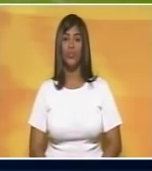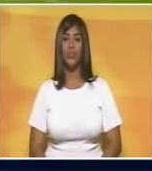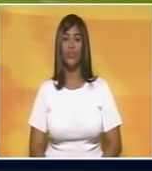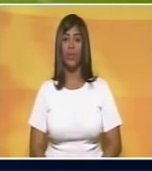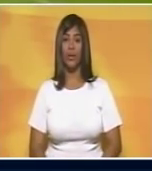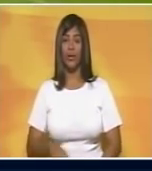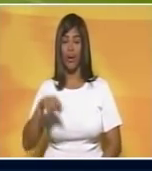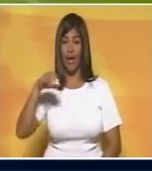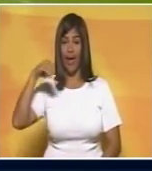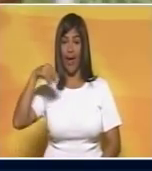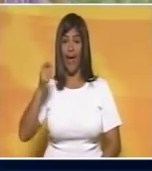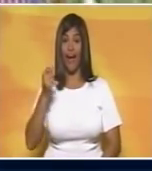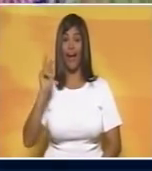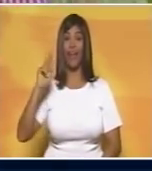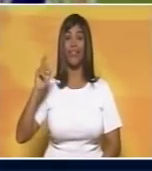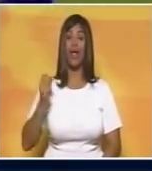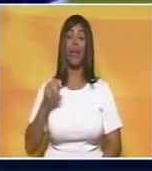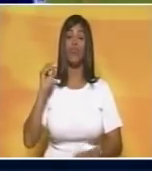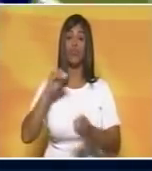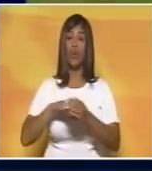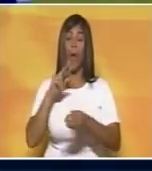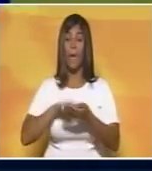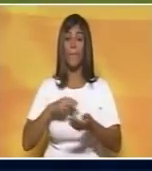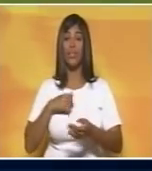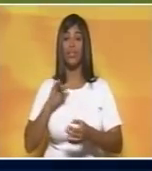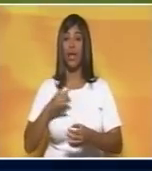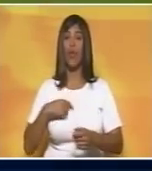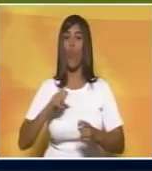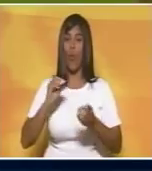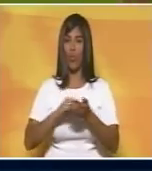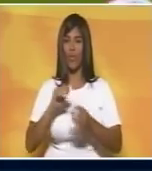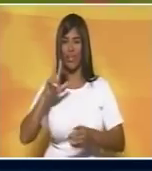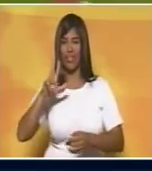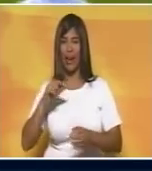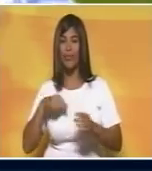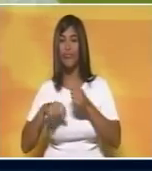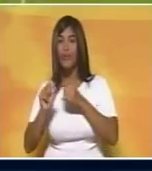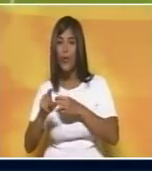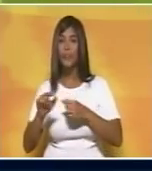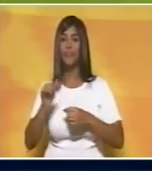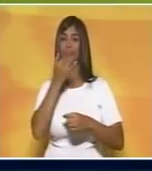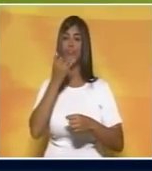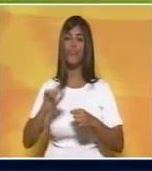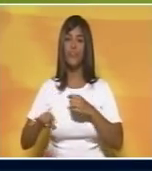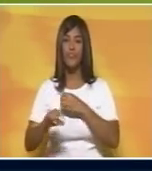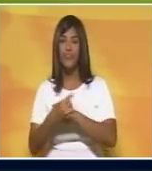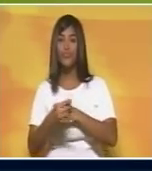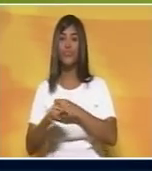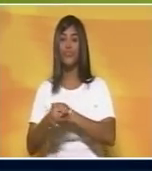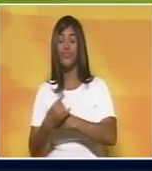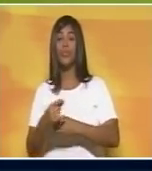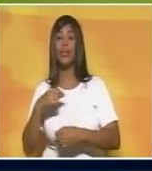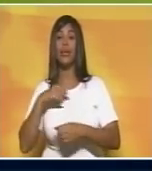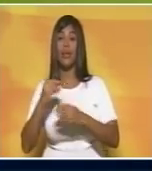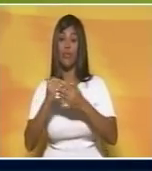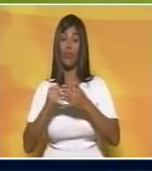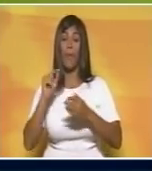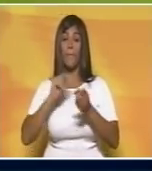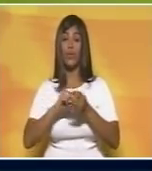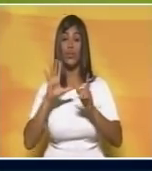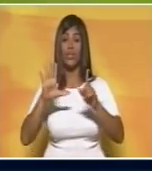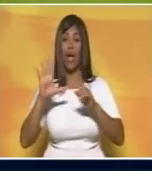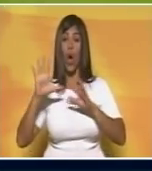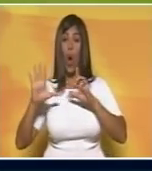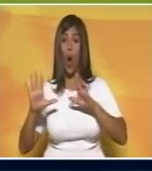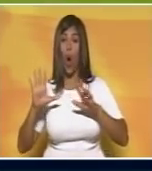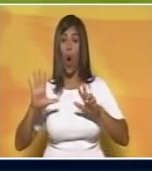Los cataríes, que saltaron al césped sin complejos y dejaron pasar 3 oportunidades de gol en el primer tiempo, descontaron en el 68 con un